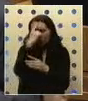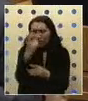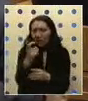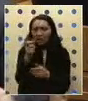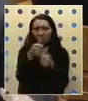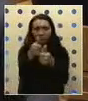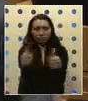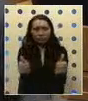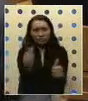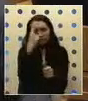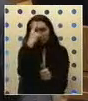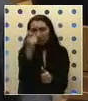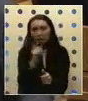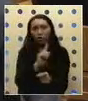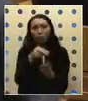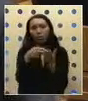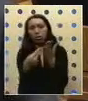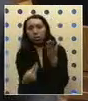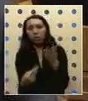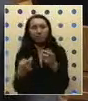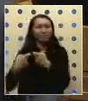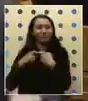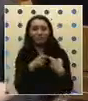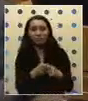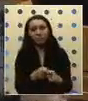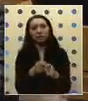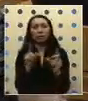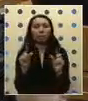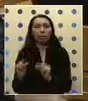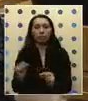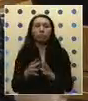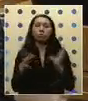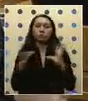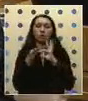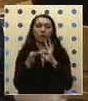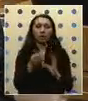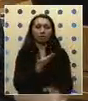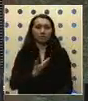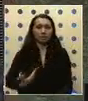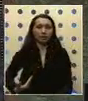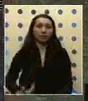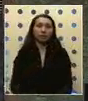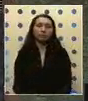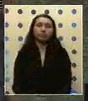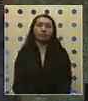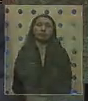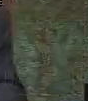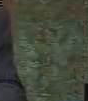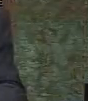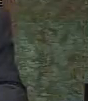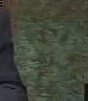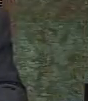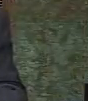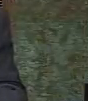serias, y que no vamos cayendo en peleas más pequeñas. Muchas gracias, presidente. Muchas gracias,